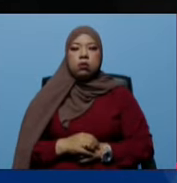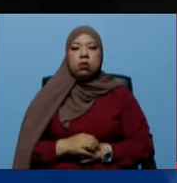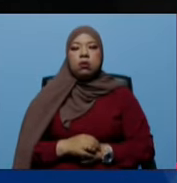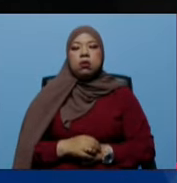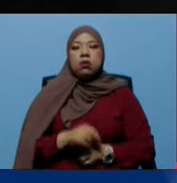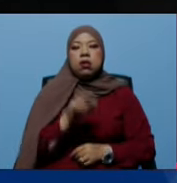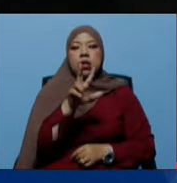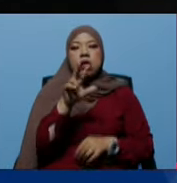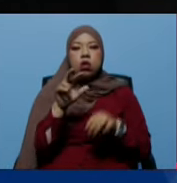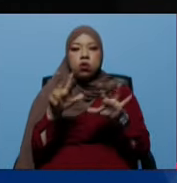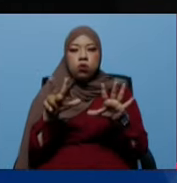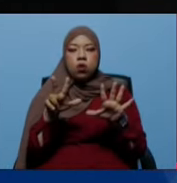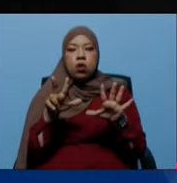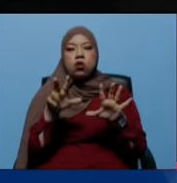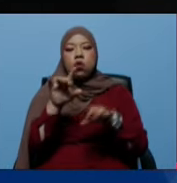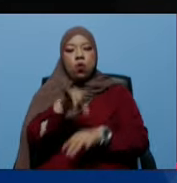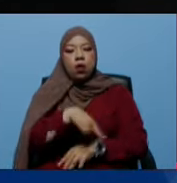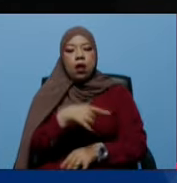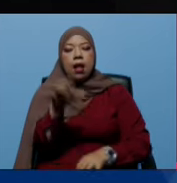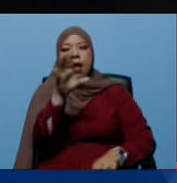38 universidades experimentales,